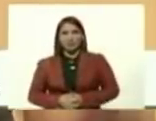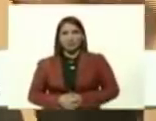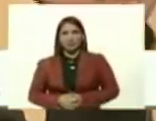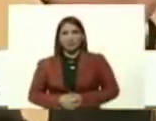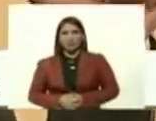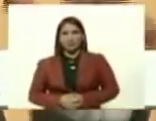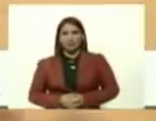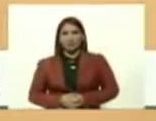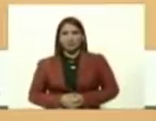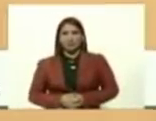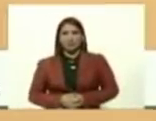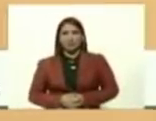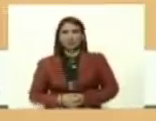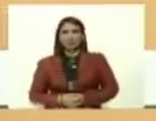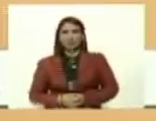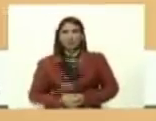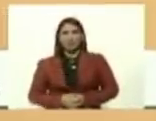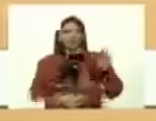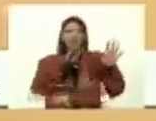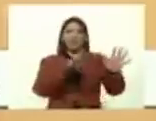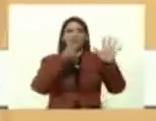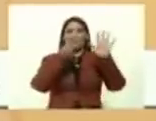¿40? Ah, 72.